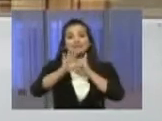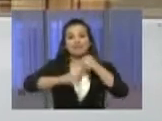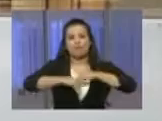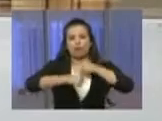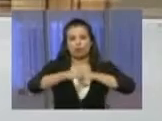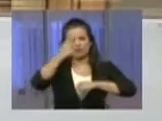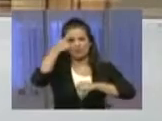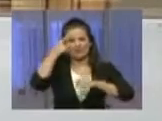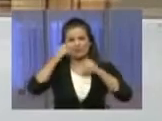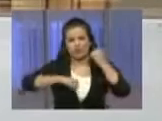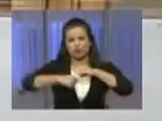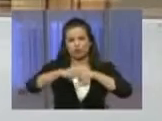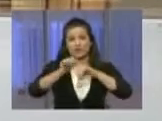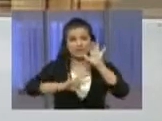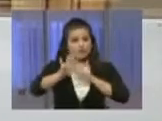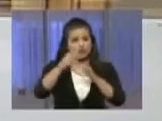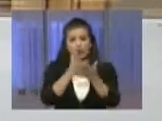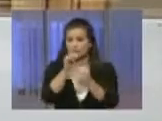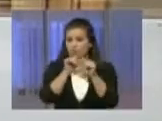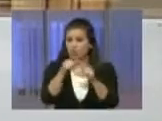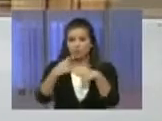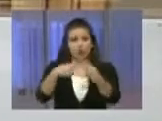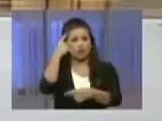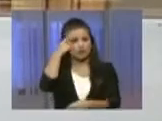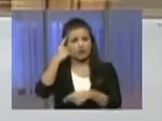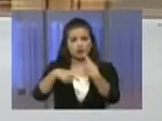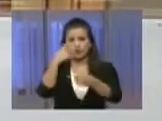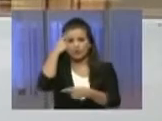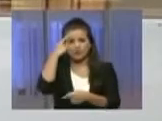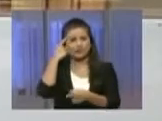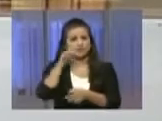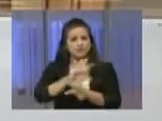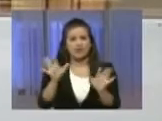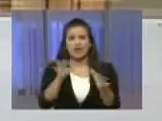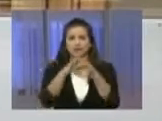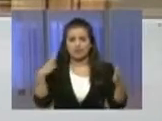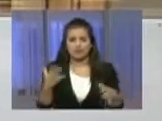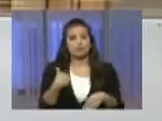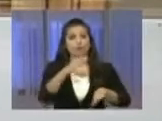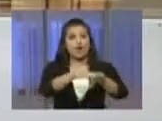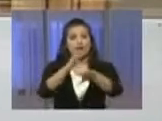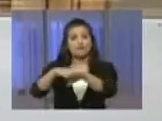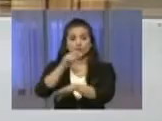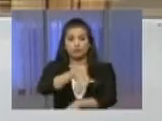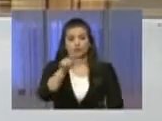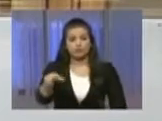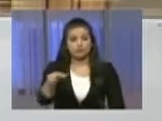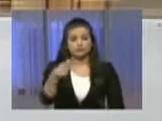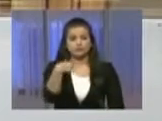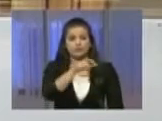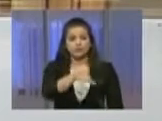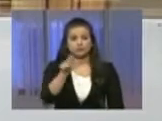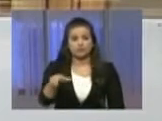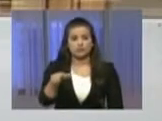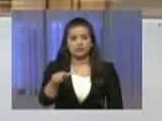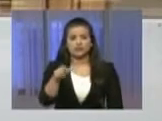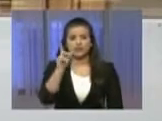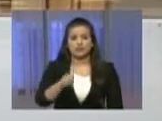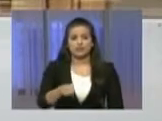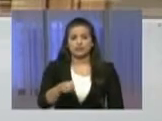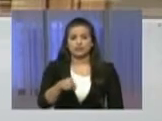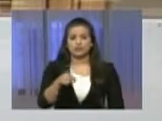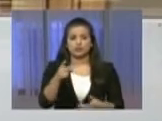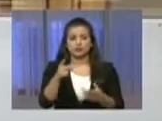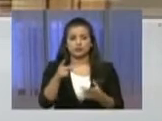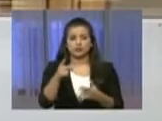bolivariana siguen todos los días activados mi llamados a la gente de buen corazón al pueblo el